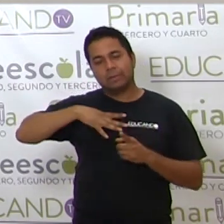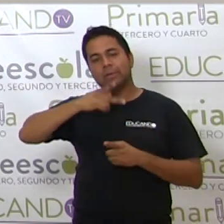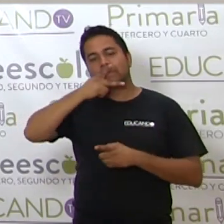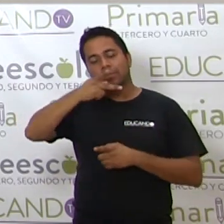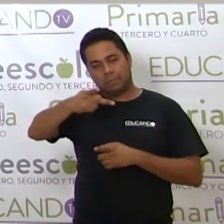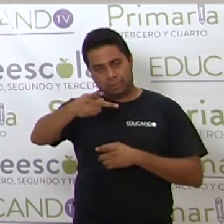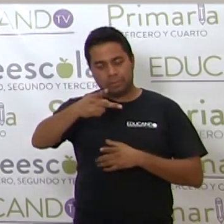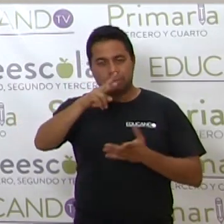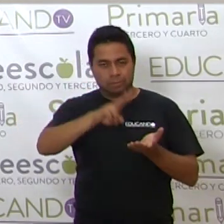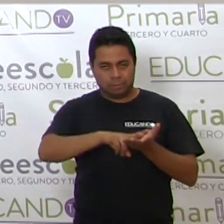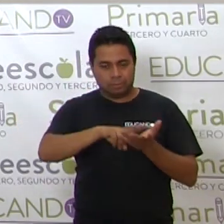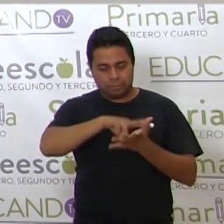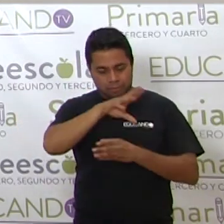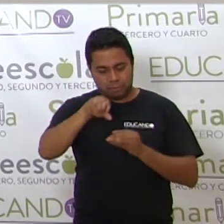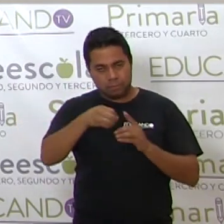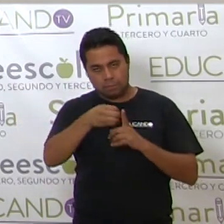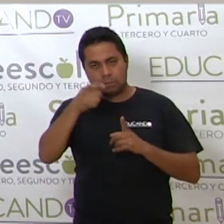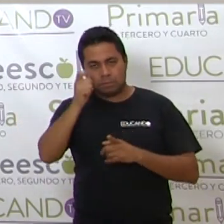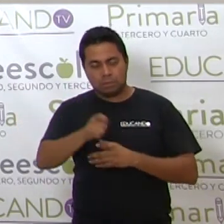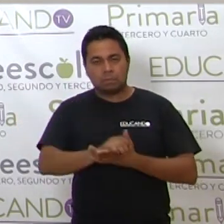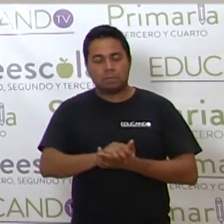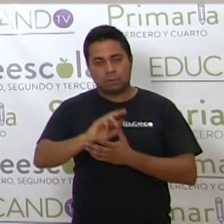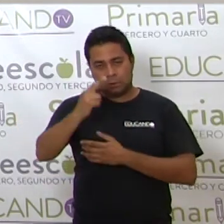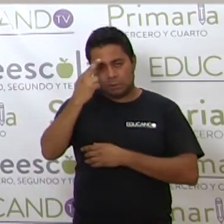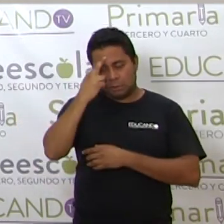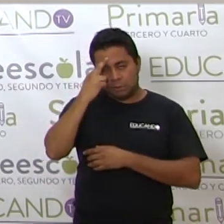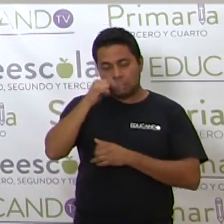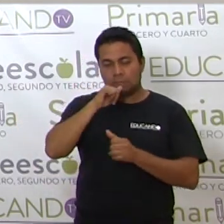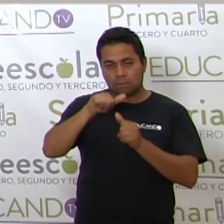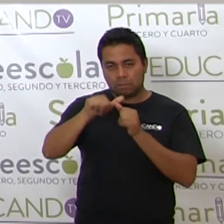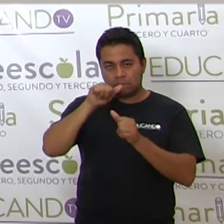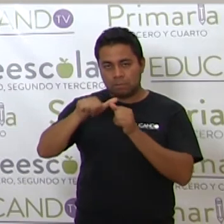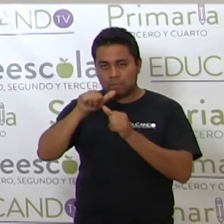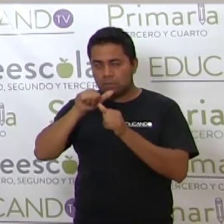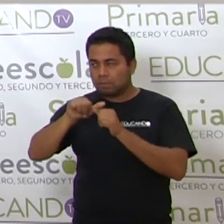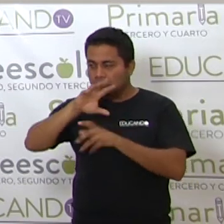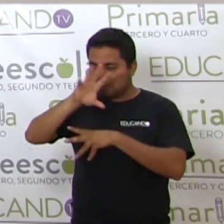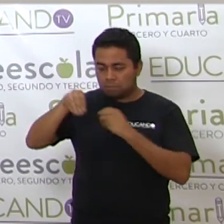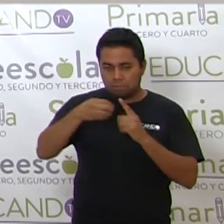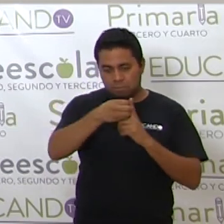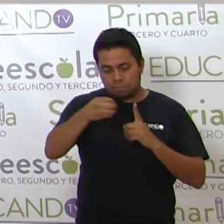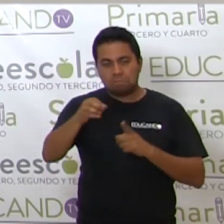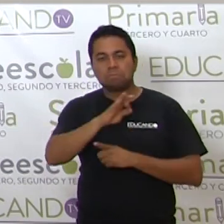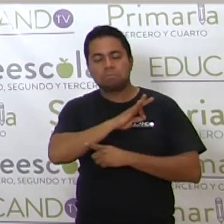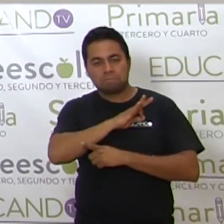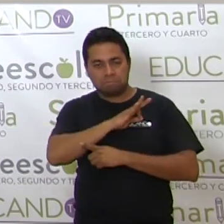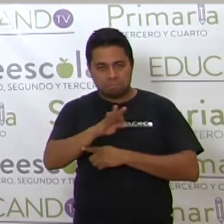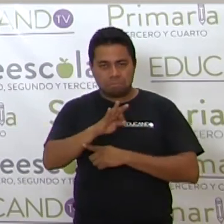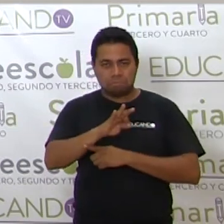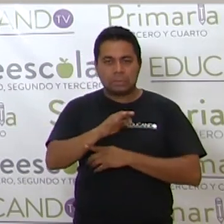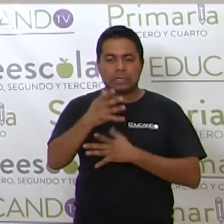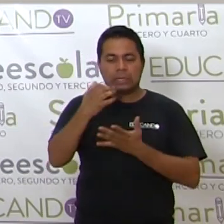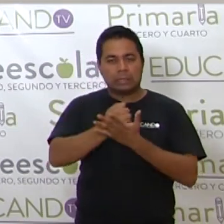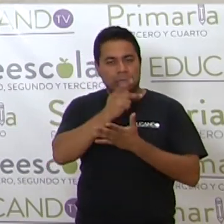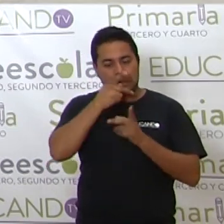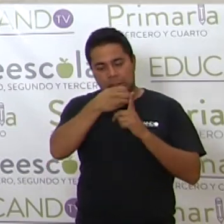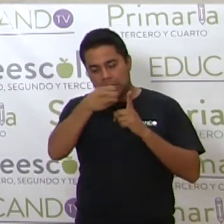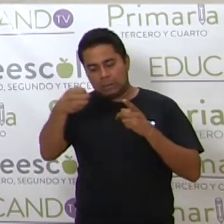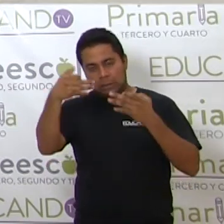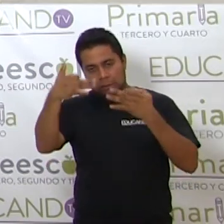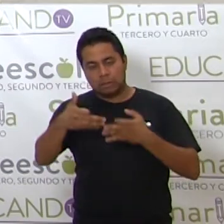la palabra completa acuérdate que juntas letras nos permite obtener las palabras completas